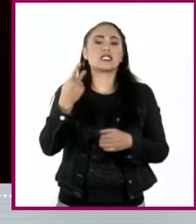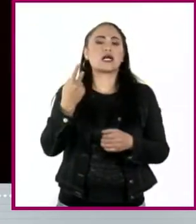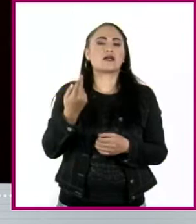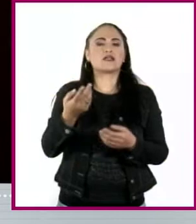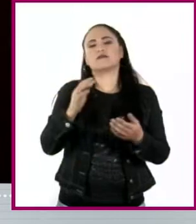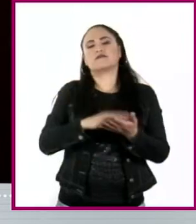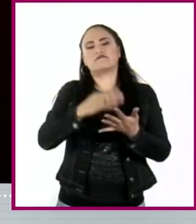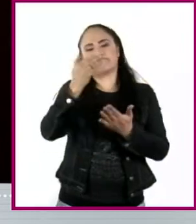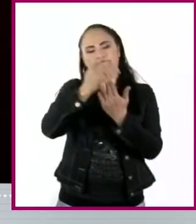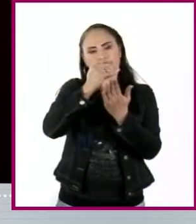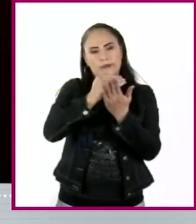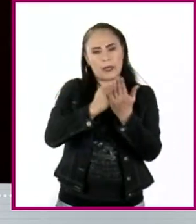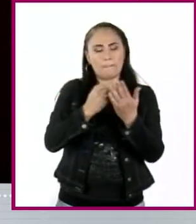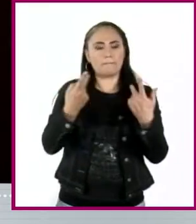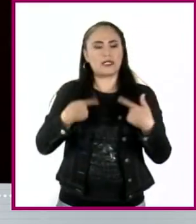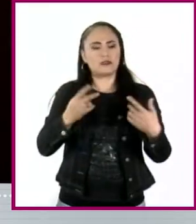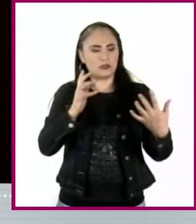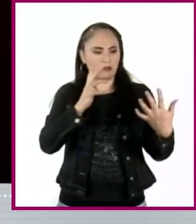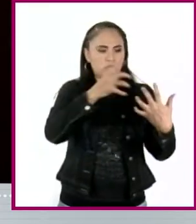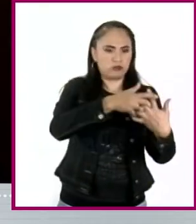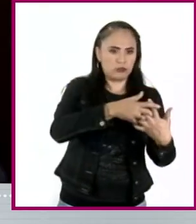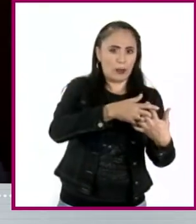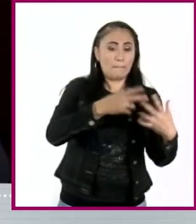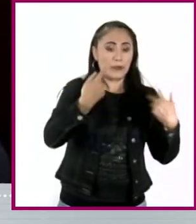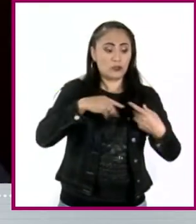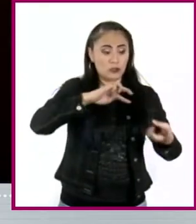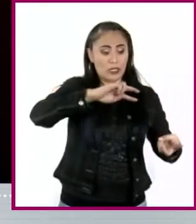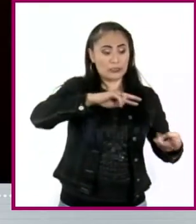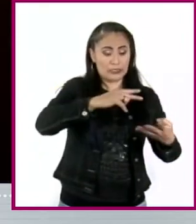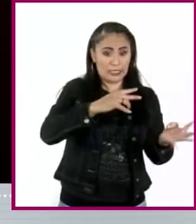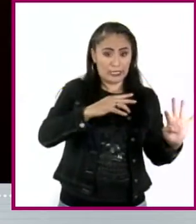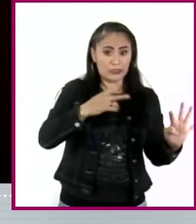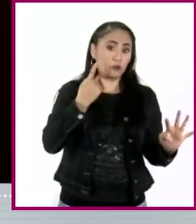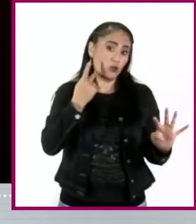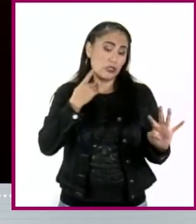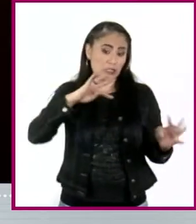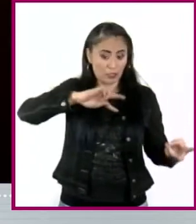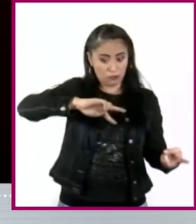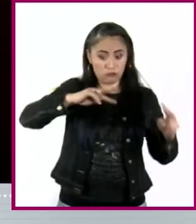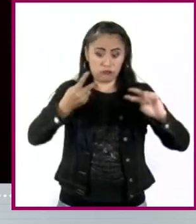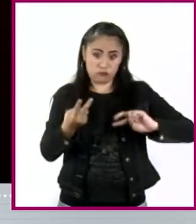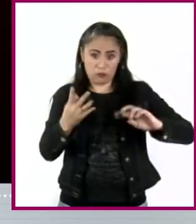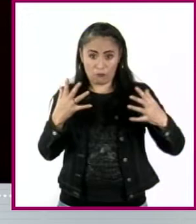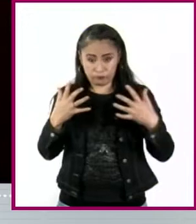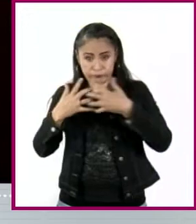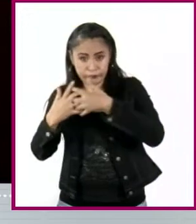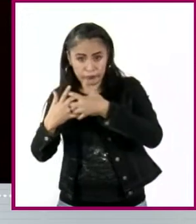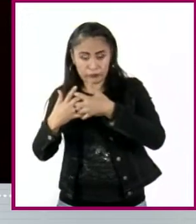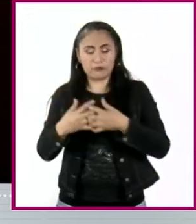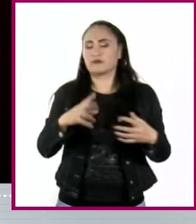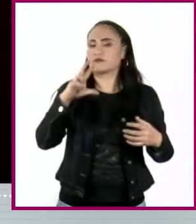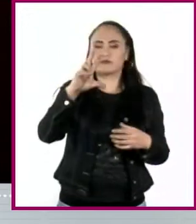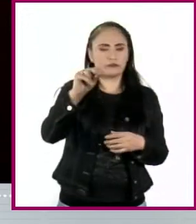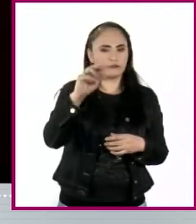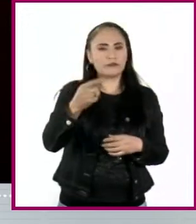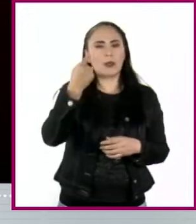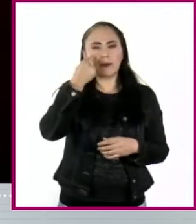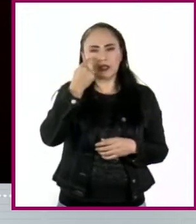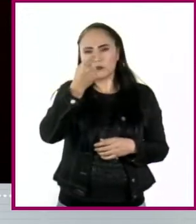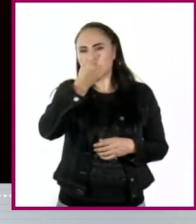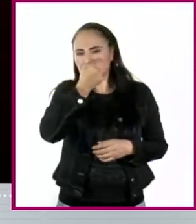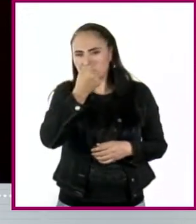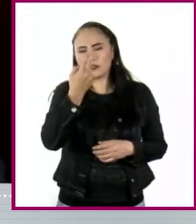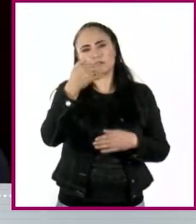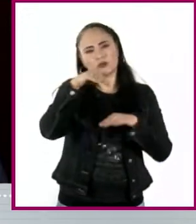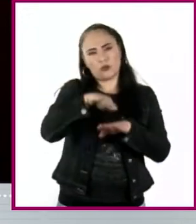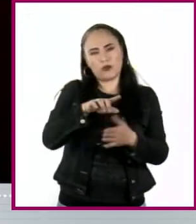debe adaptarse a las personas y no al revés. Y para ello hay que ver ese universo, y esa perspectiva solo nos los va a dar la perspectiva de